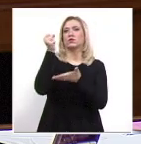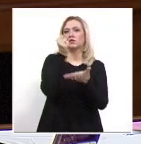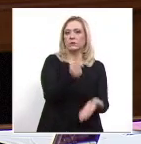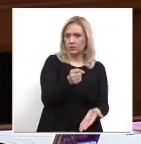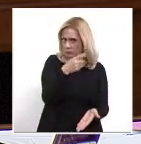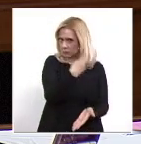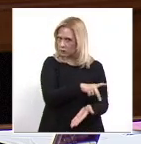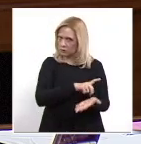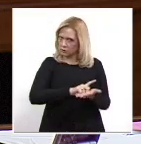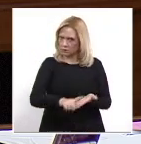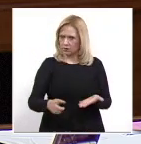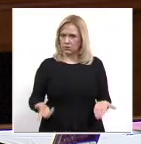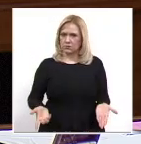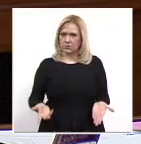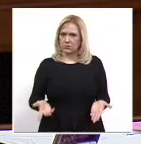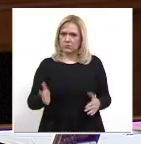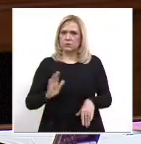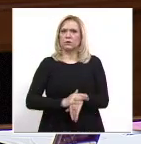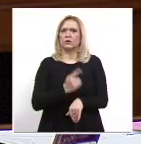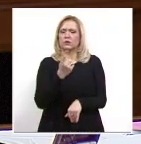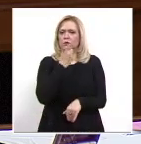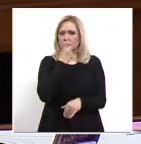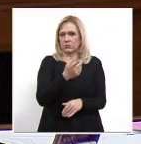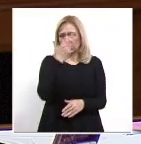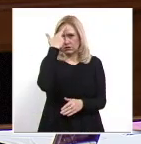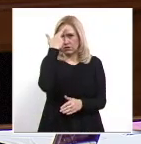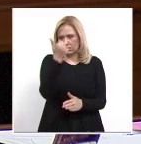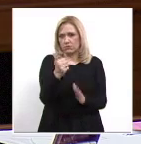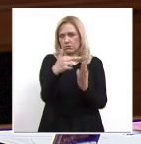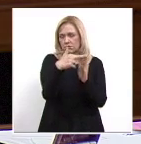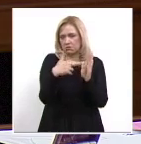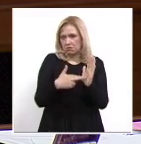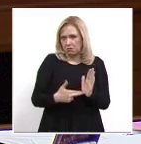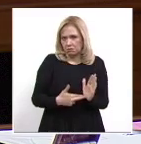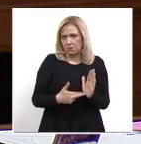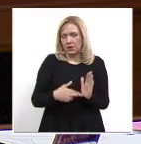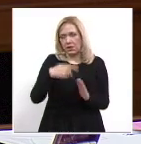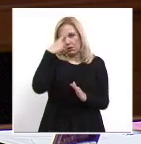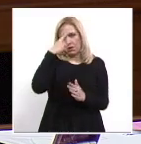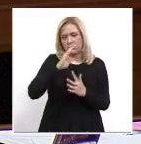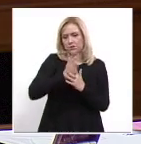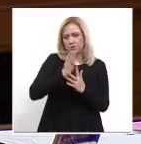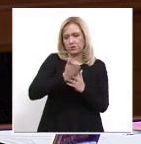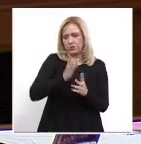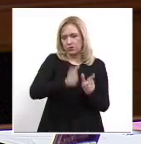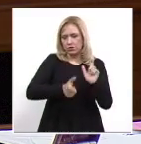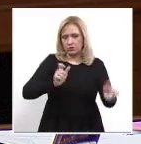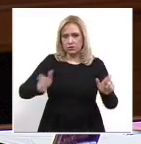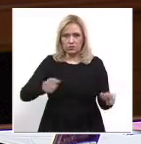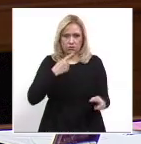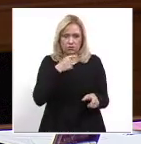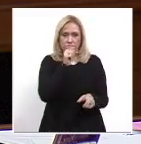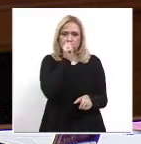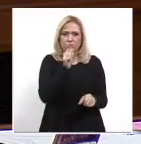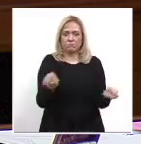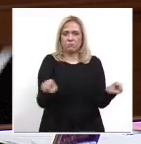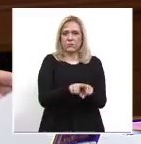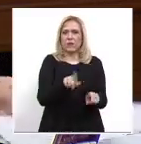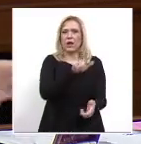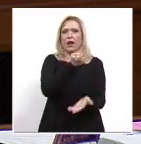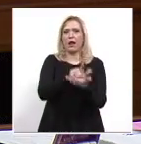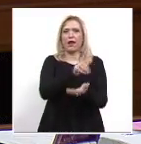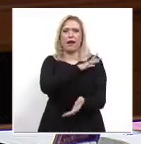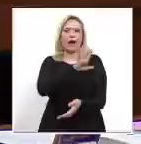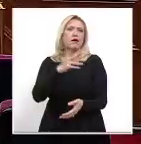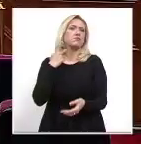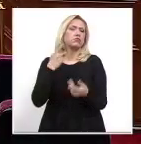al que tienen derecho de conformidad con la fórmula y las reglas para su distribución dispuestas expresamente en la Ley General de los